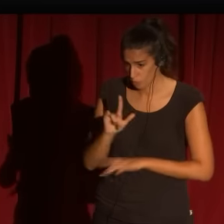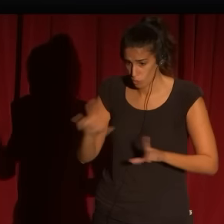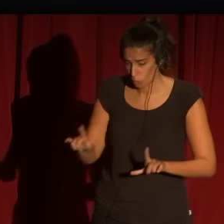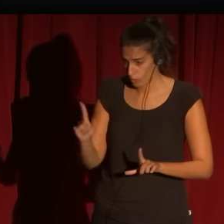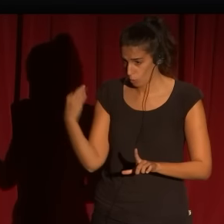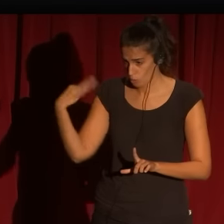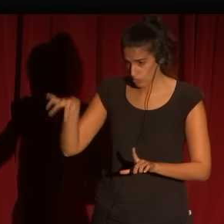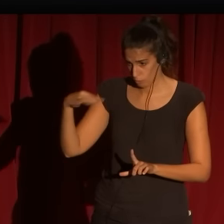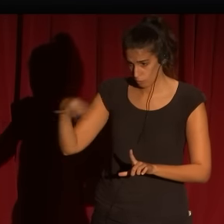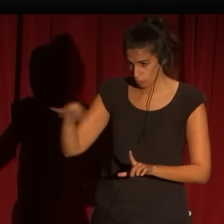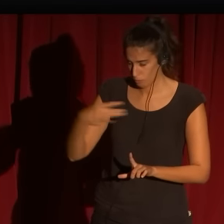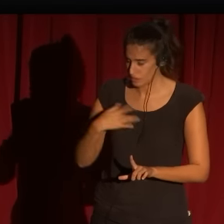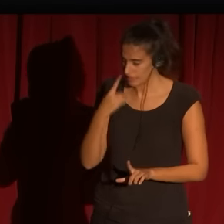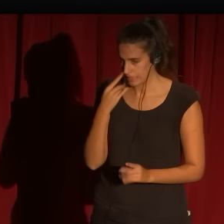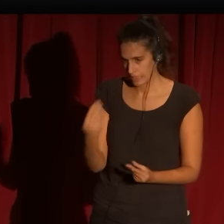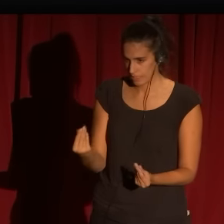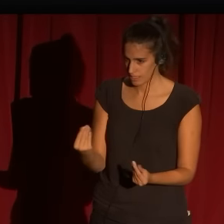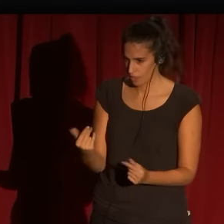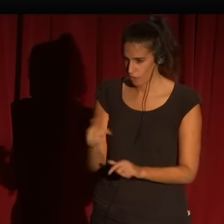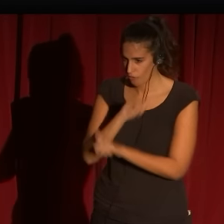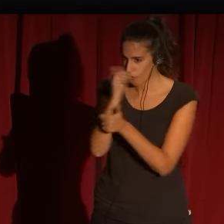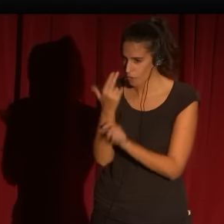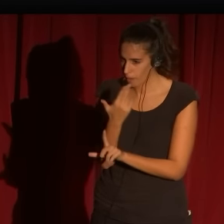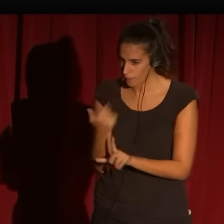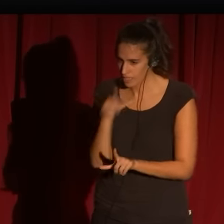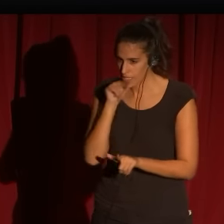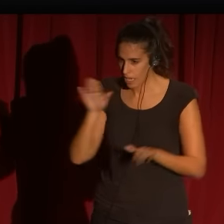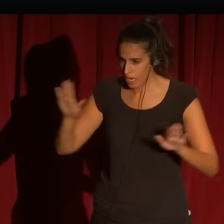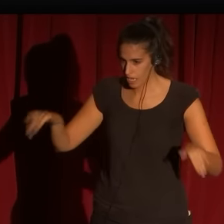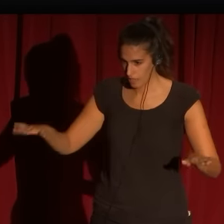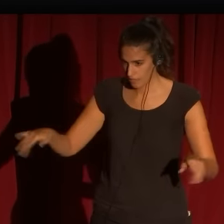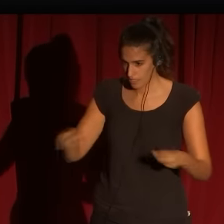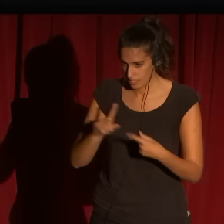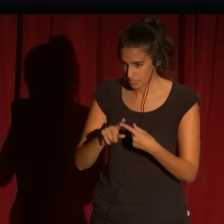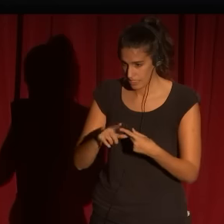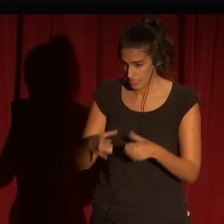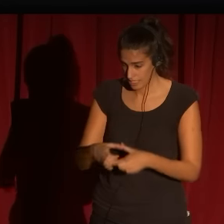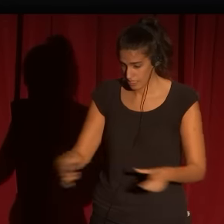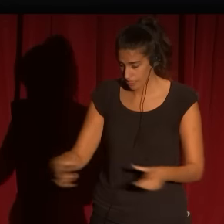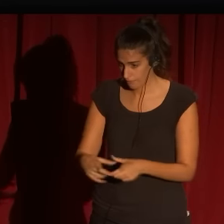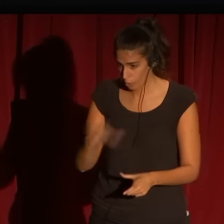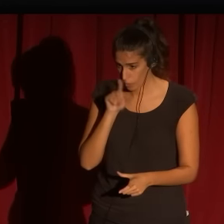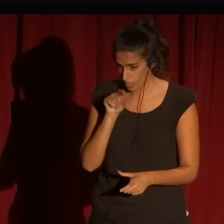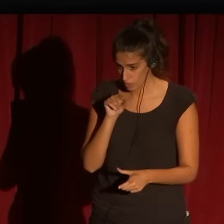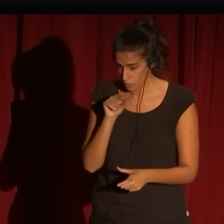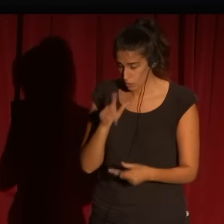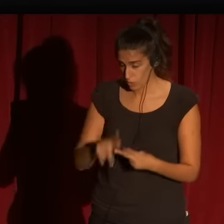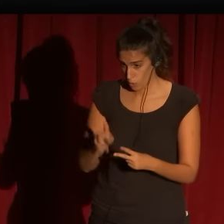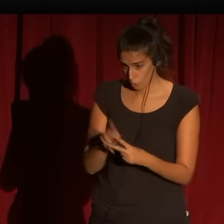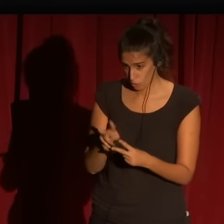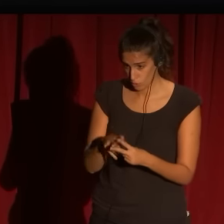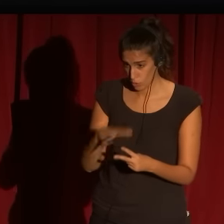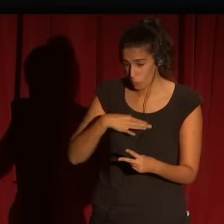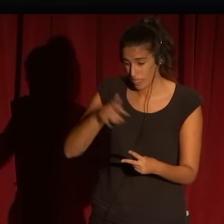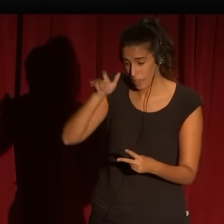uno tiene la sensación de que tal y como pinta El alcón peregrino y la y y la perdiz que tiene debajo pues posiblemente él